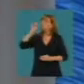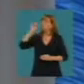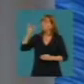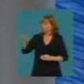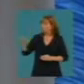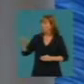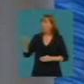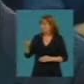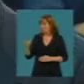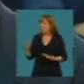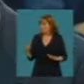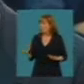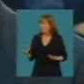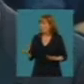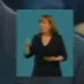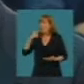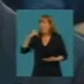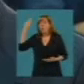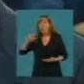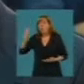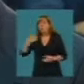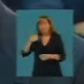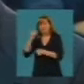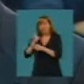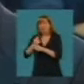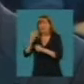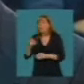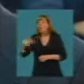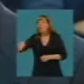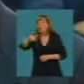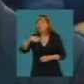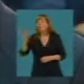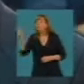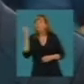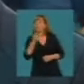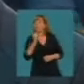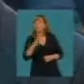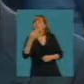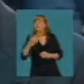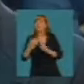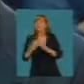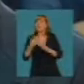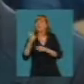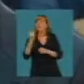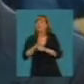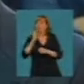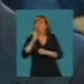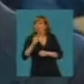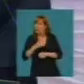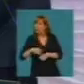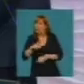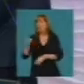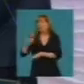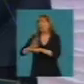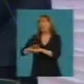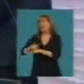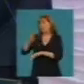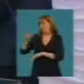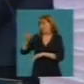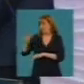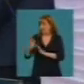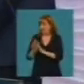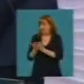sido nombrado, cumpliendo y haciendo cumplir, en cuanto de vos dependa, la Constitución de la